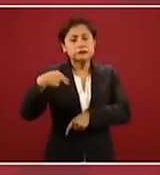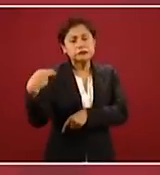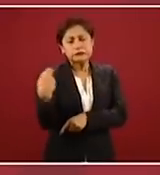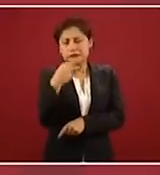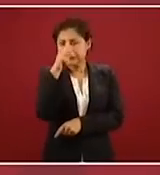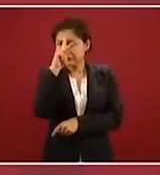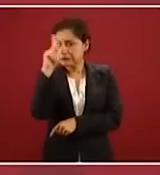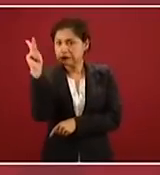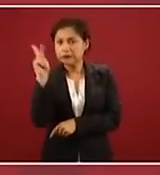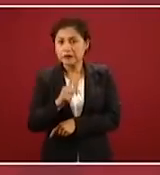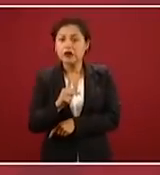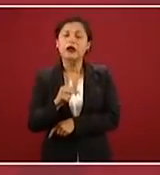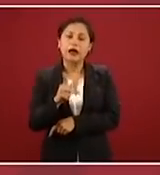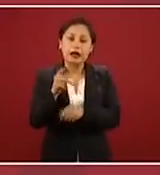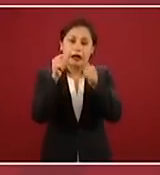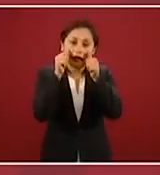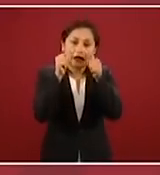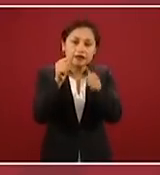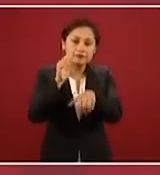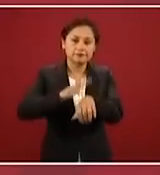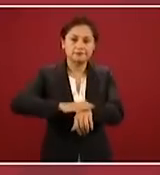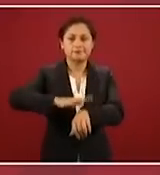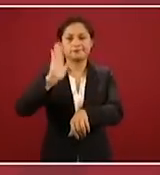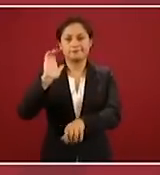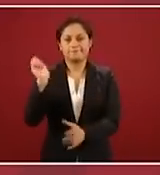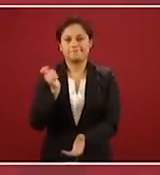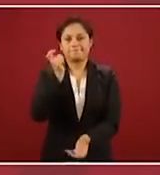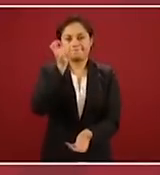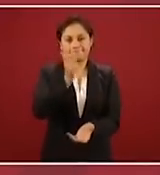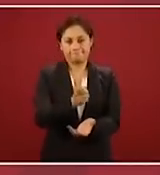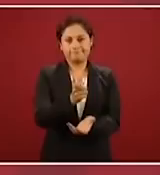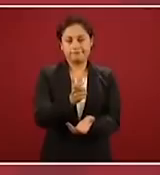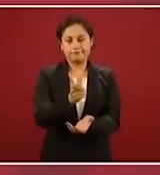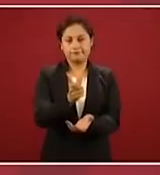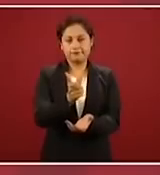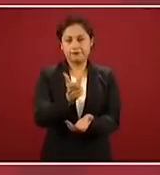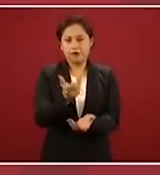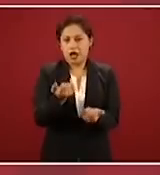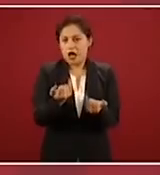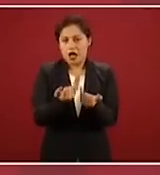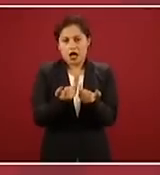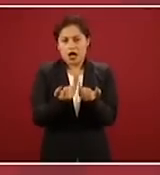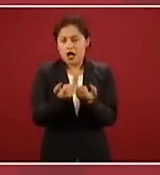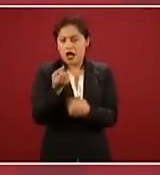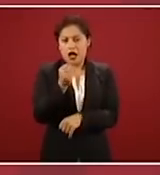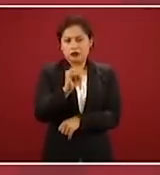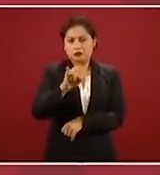Para eso es el gobierno, o sea, no es para